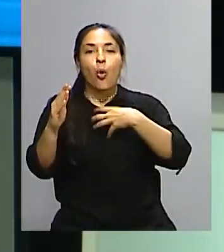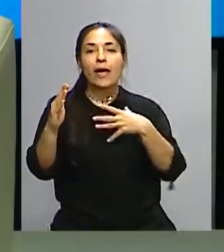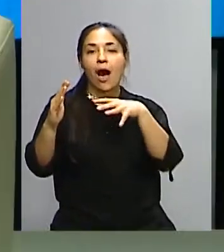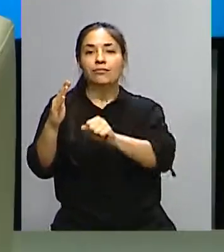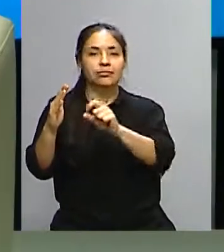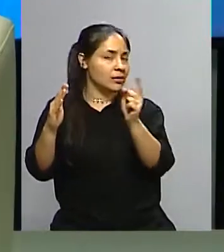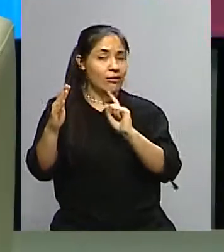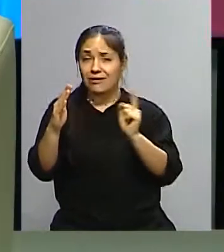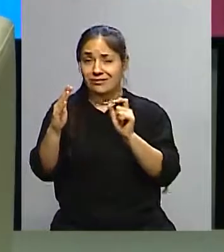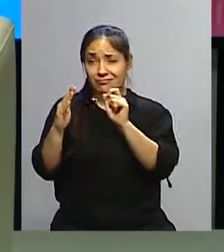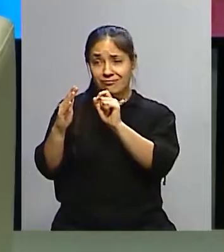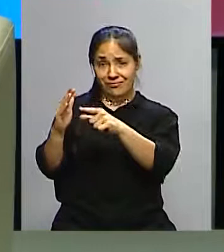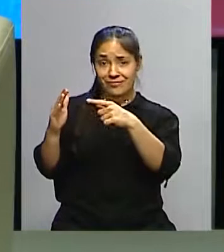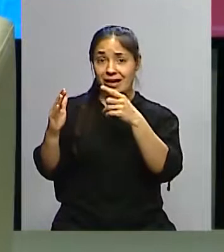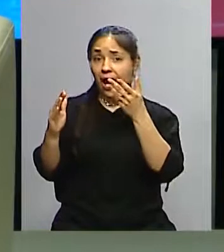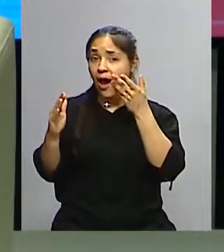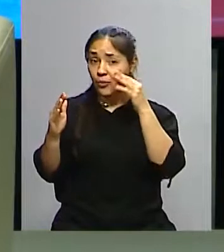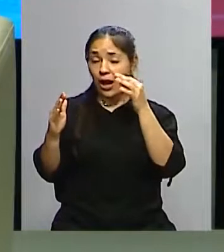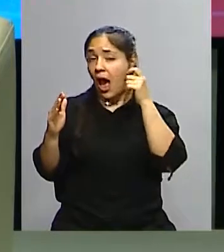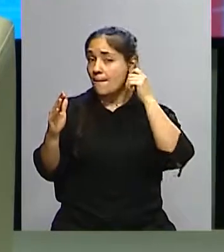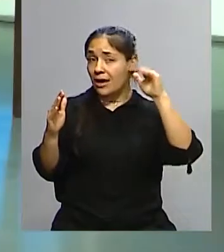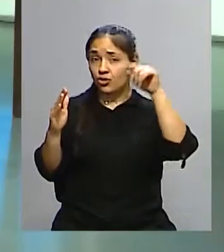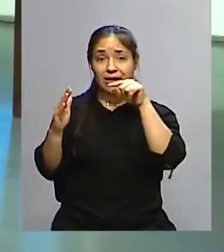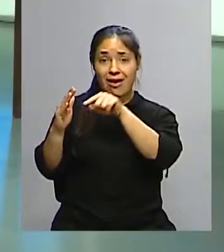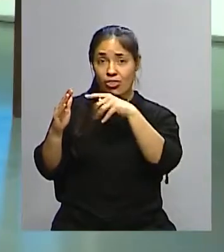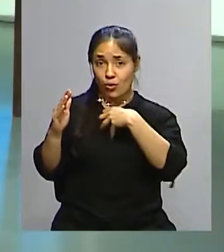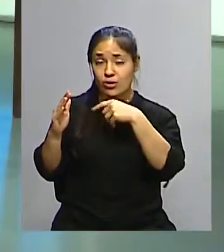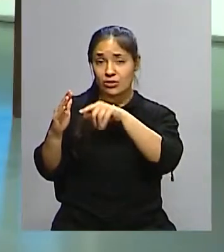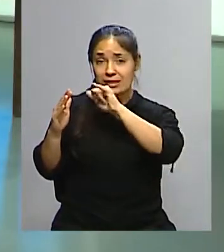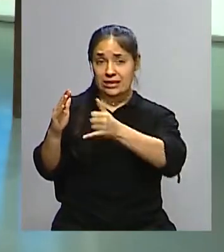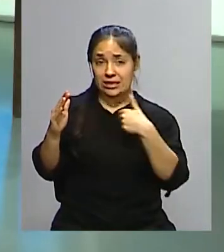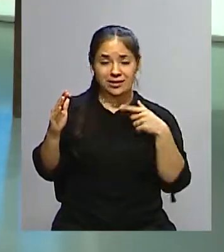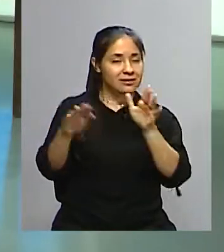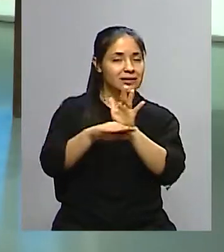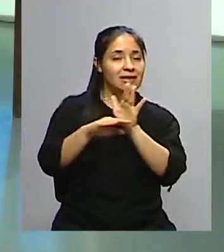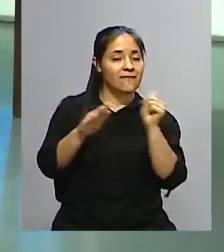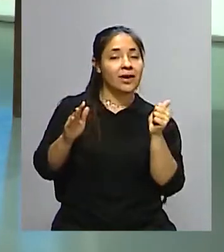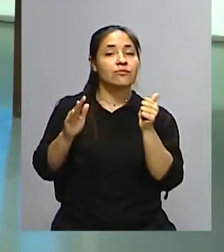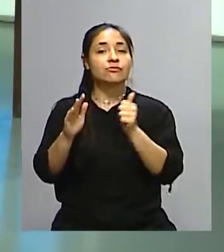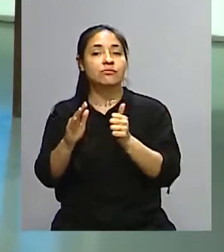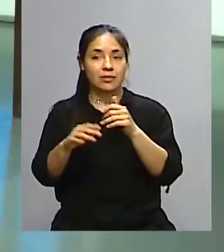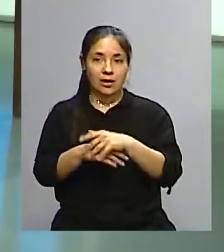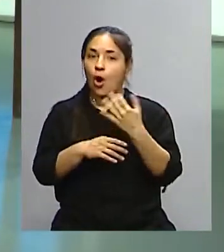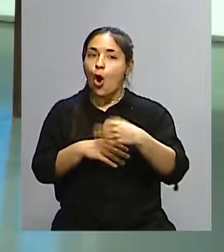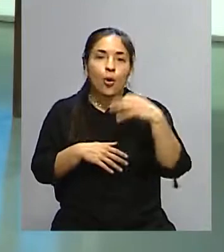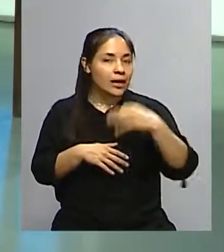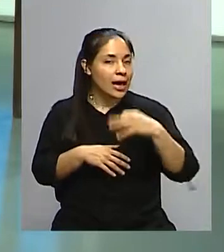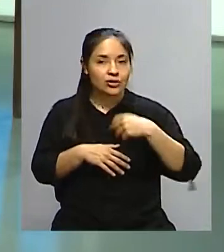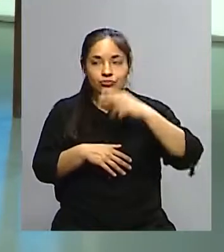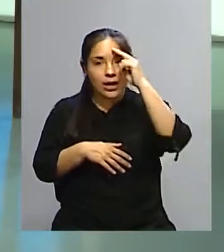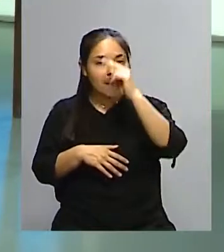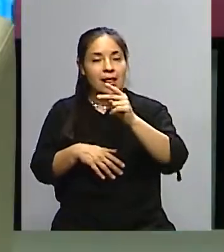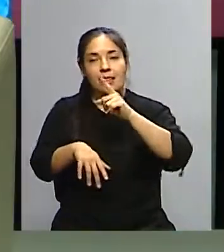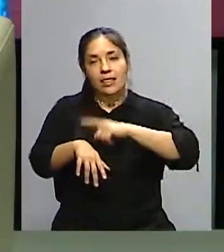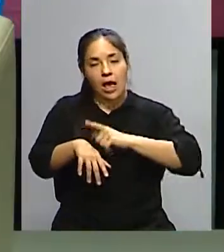cuesta mucho a las personas más jóvenes entender que la otra persona, por más que sea una persona mayor, tiene sus tiempos, sus libertades y